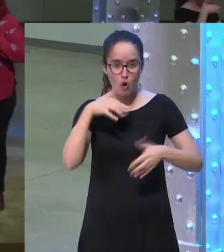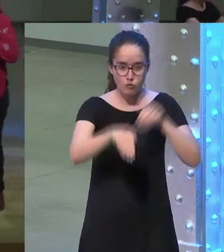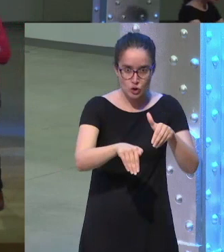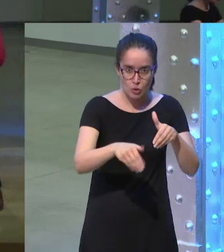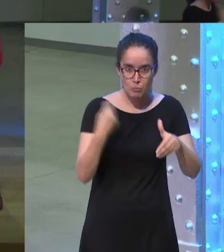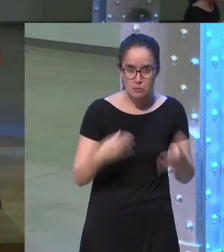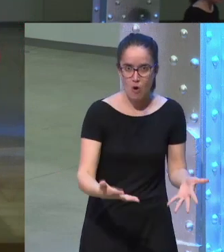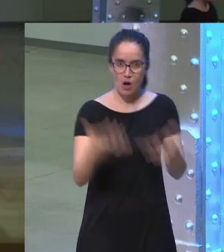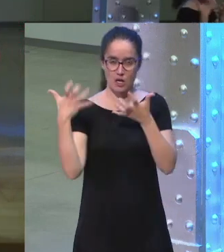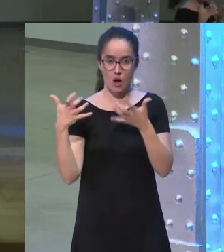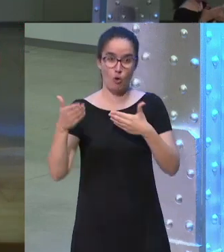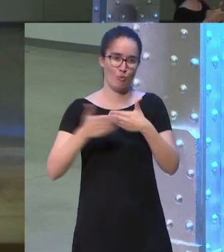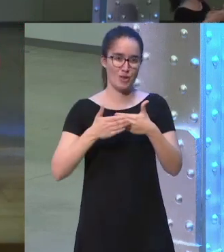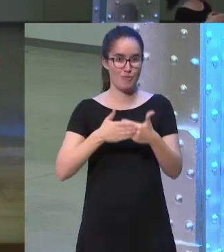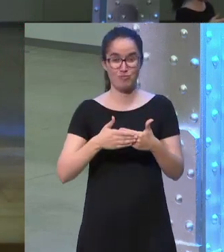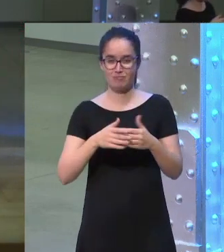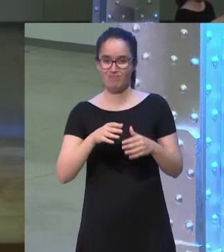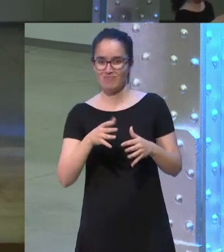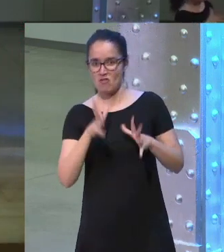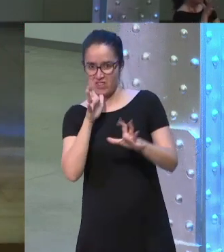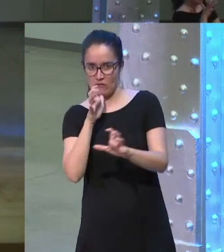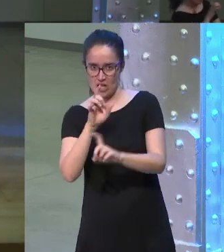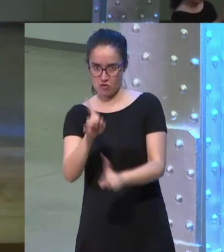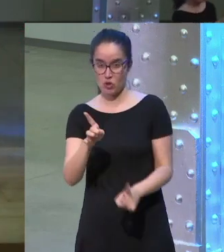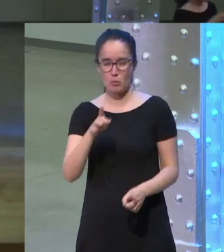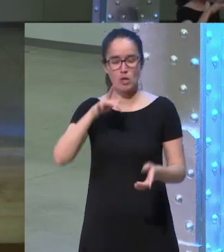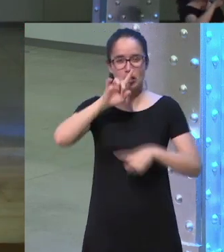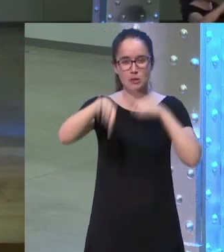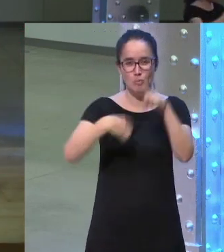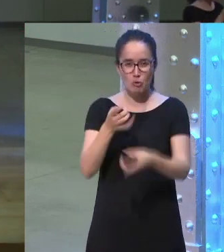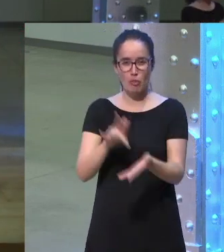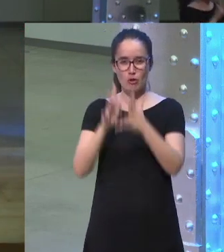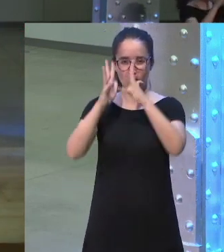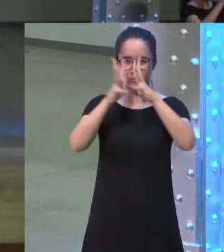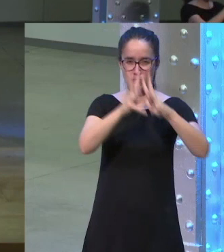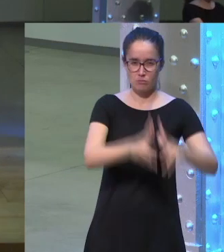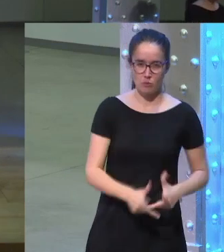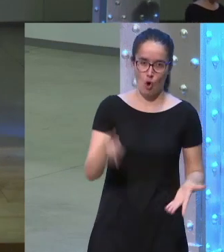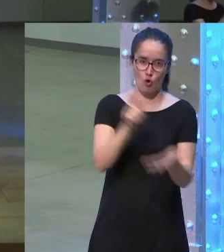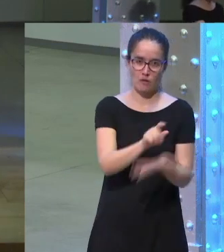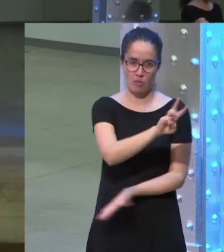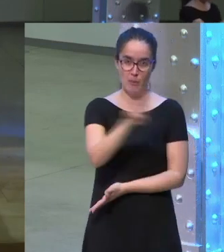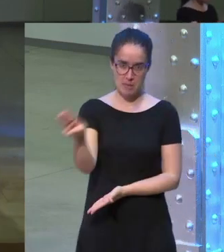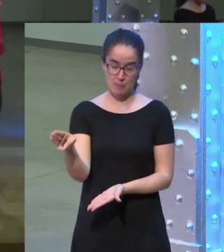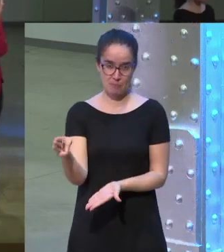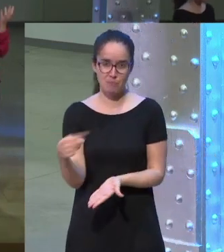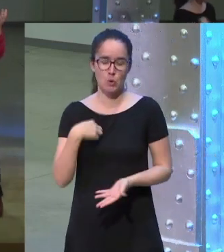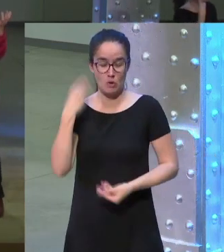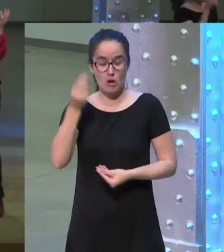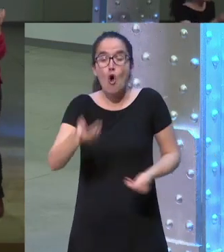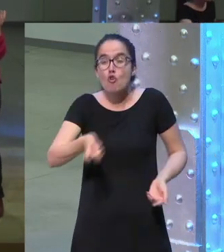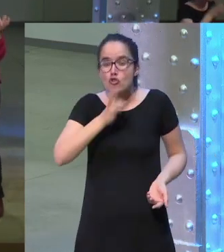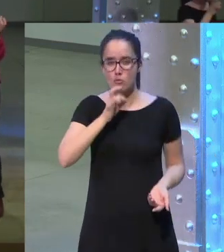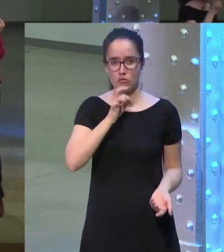votado, o por lo menos que no va a quedar tan mal. Pero luego, cuando llega la hora del escrutinio general, pues otra vez ha ganado el PP. Y tú dices, ¿cómo ha